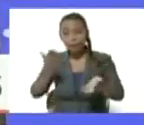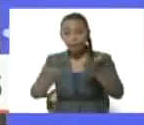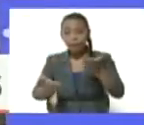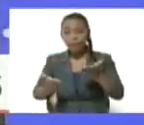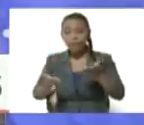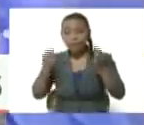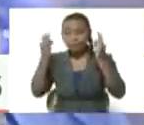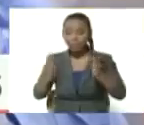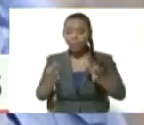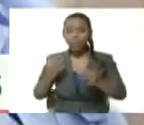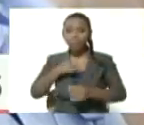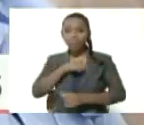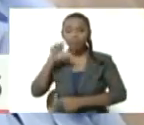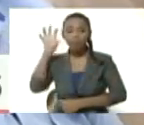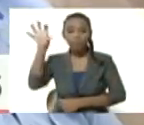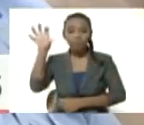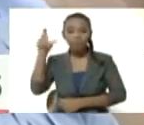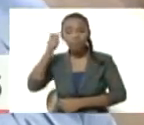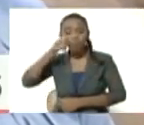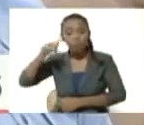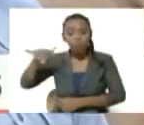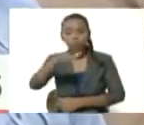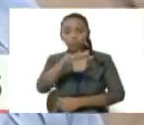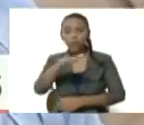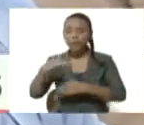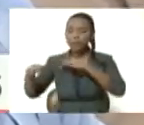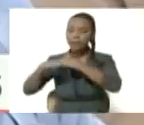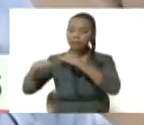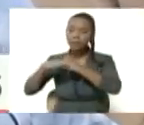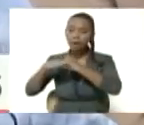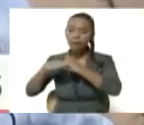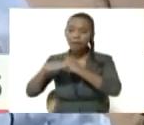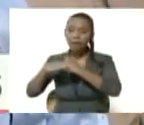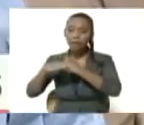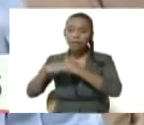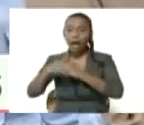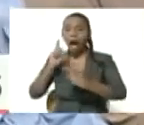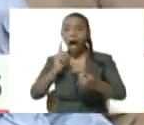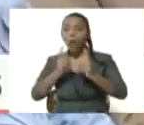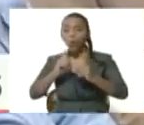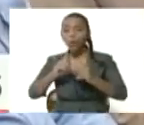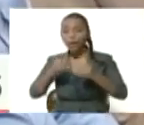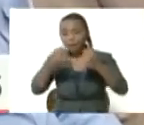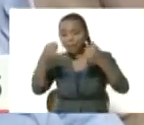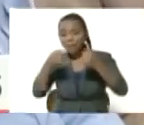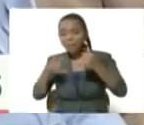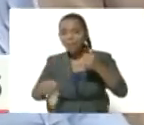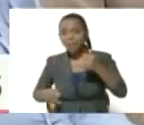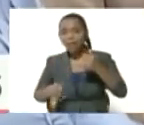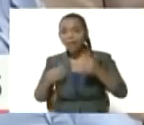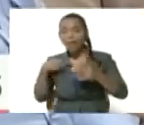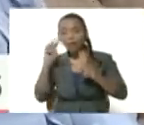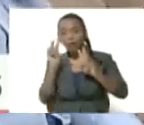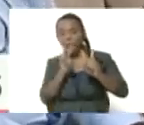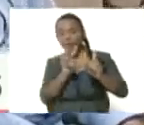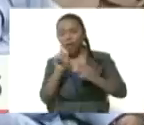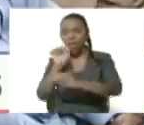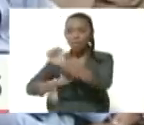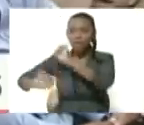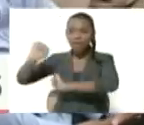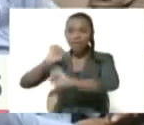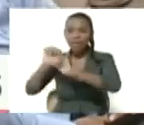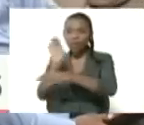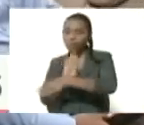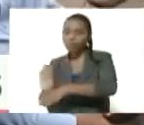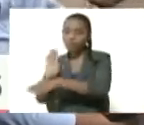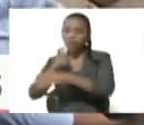de nuestra patria y de nuestra ciudadanía. E igualmente delineamos algunas líneas con lo que tiene que ver con la defensa y la protección de